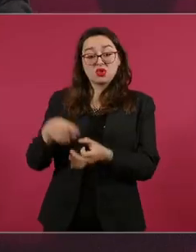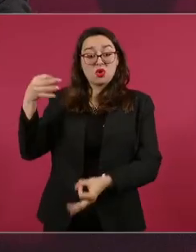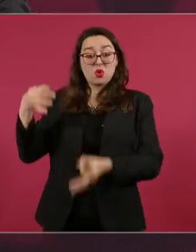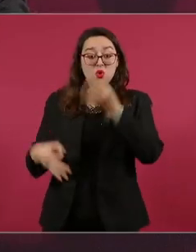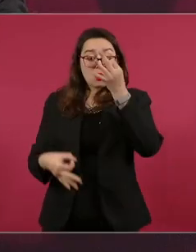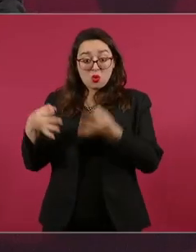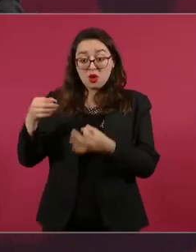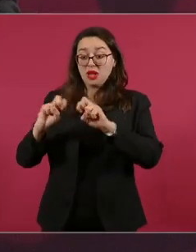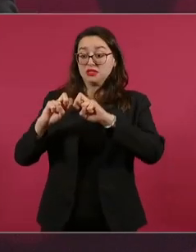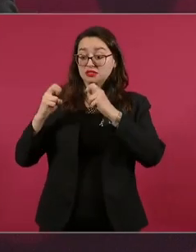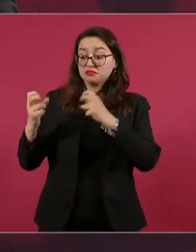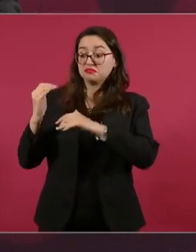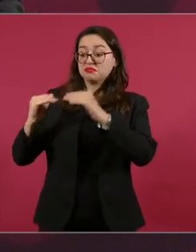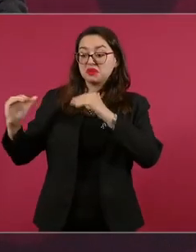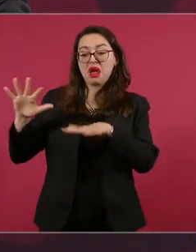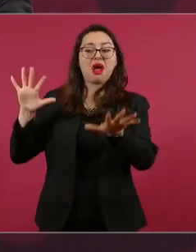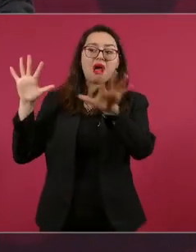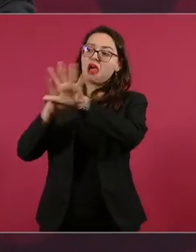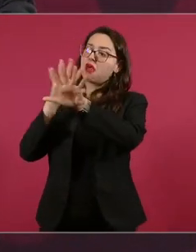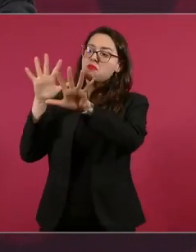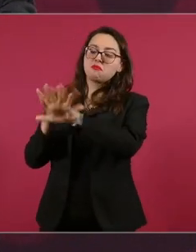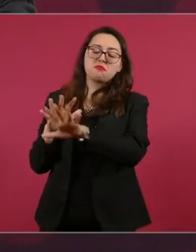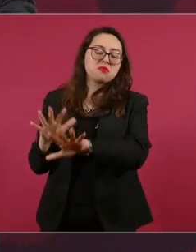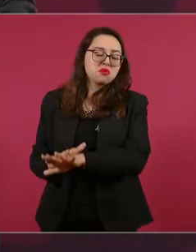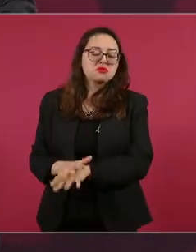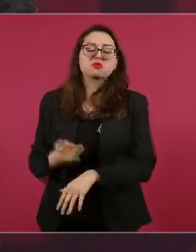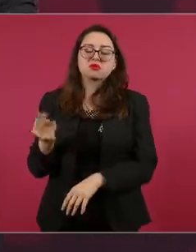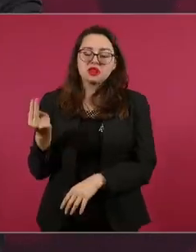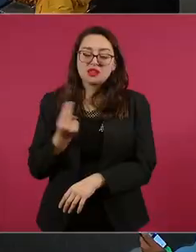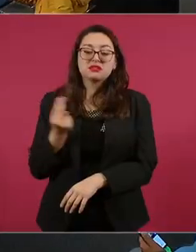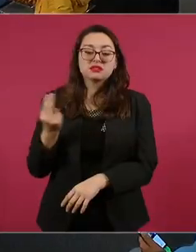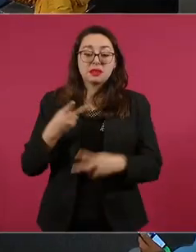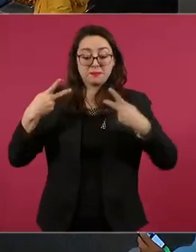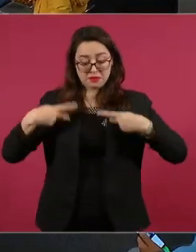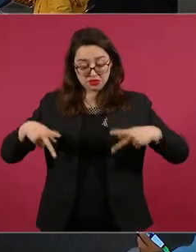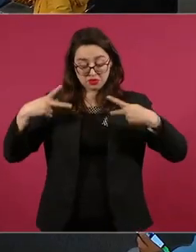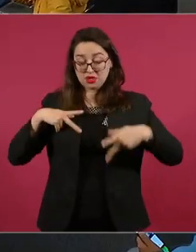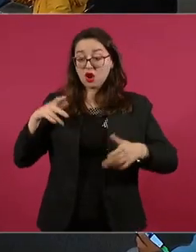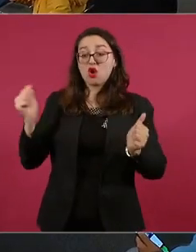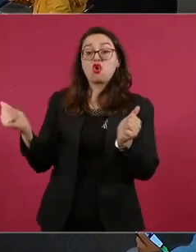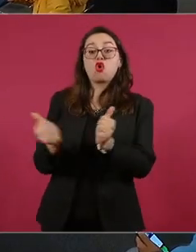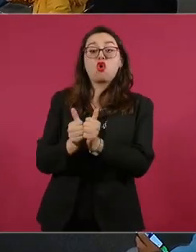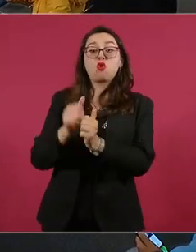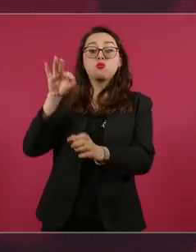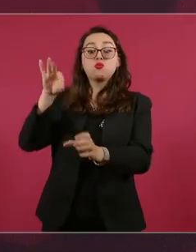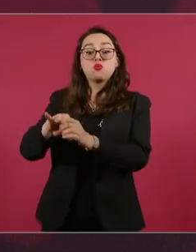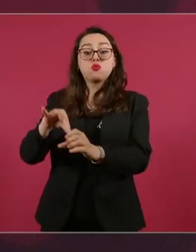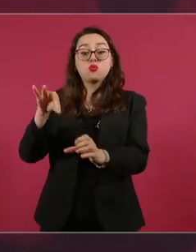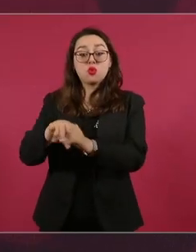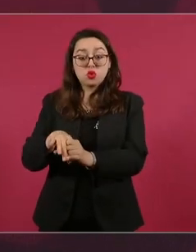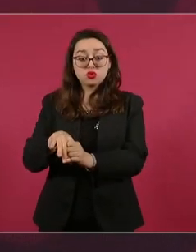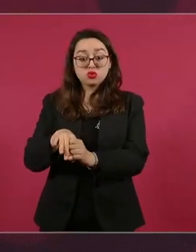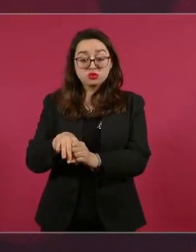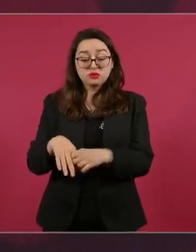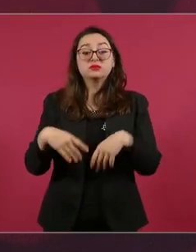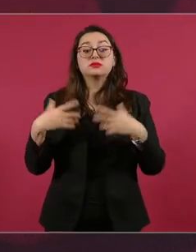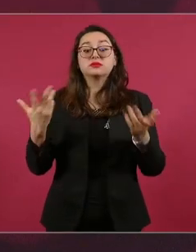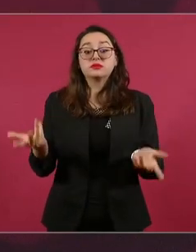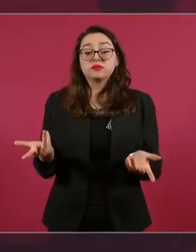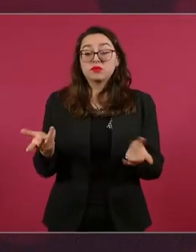a jueces, a magistrados y ministros. La única posibilidad de purificar la vida